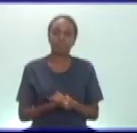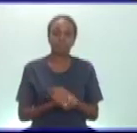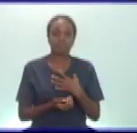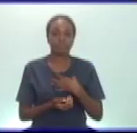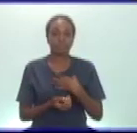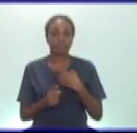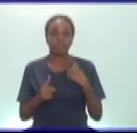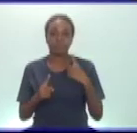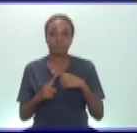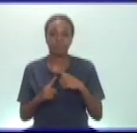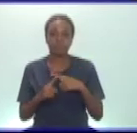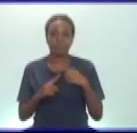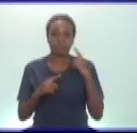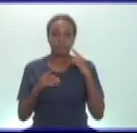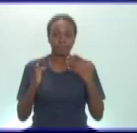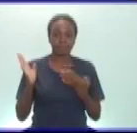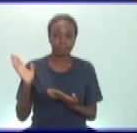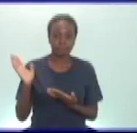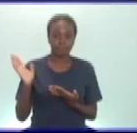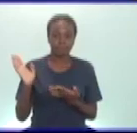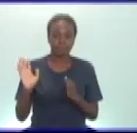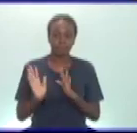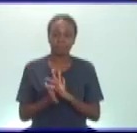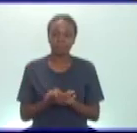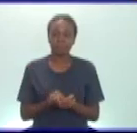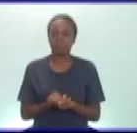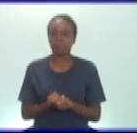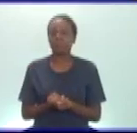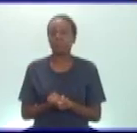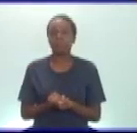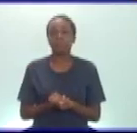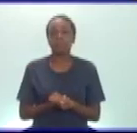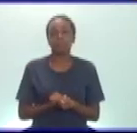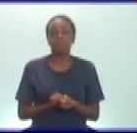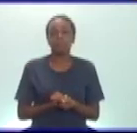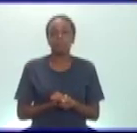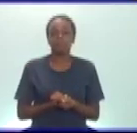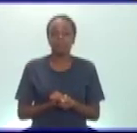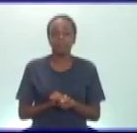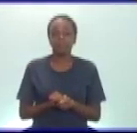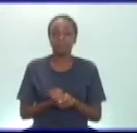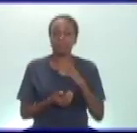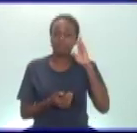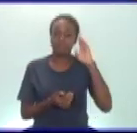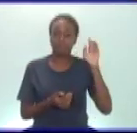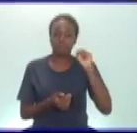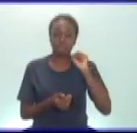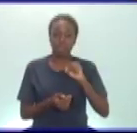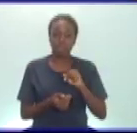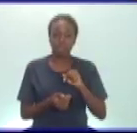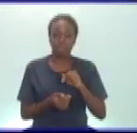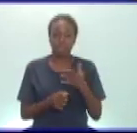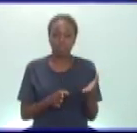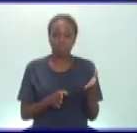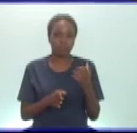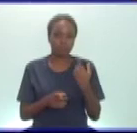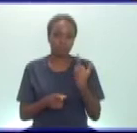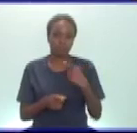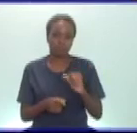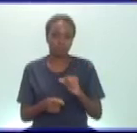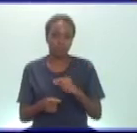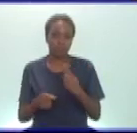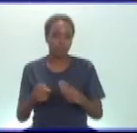tema la cólera de Aquiles y su condición de semidios. Recuerden que Aquiles se retira de la guerra en la discusión